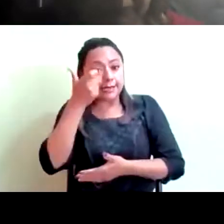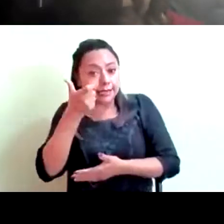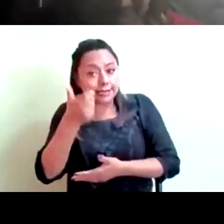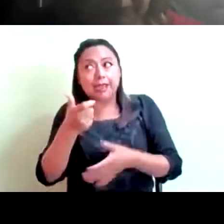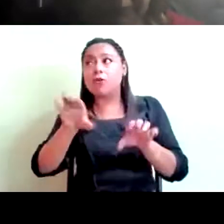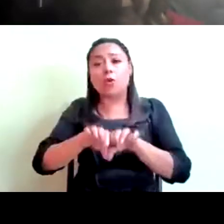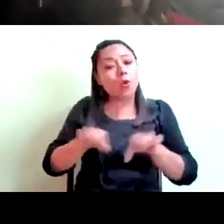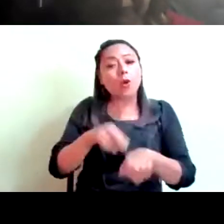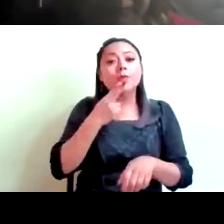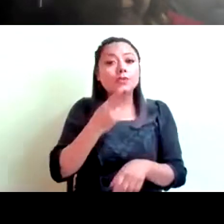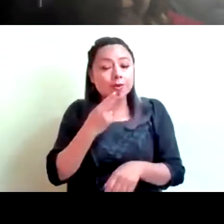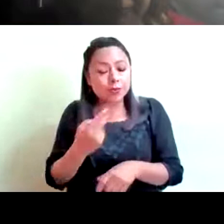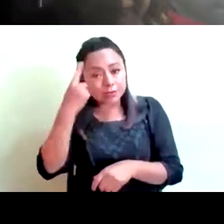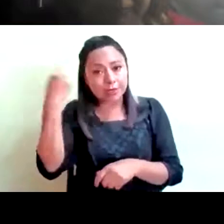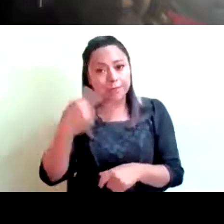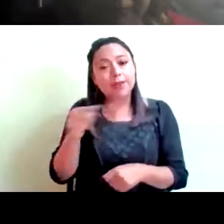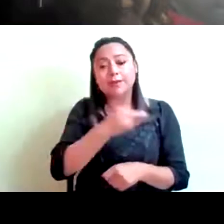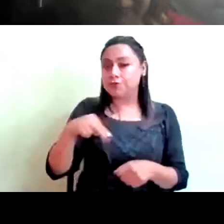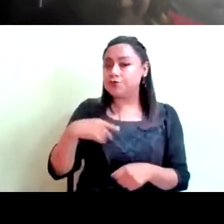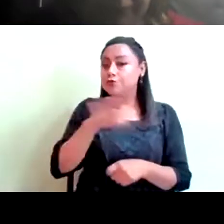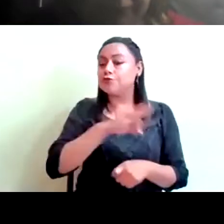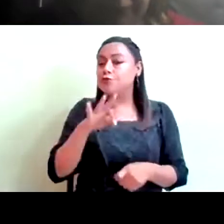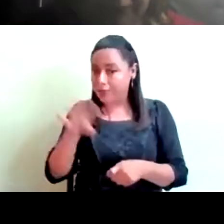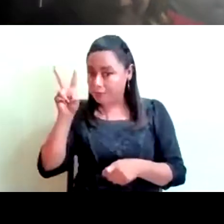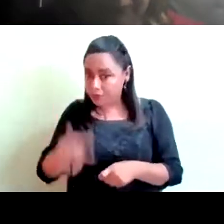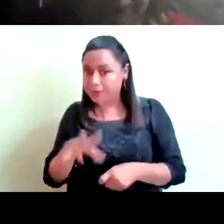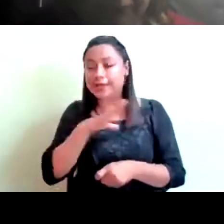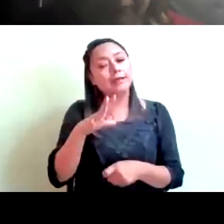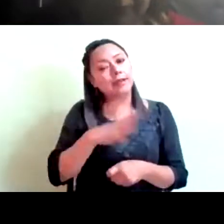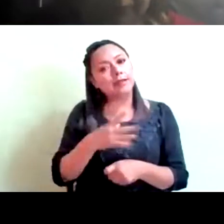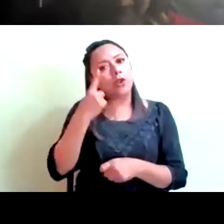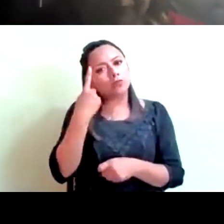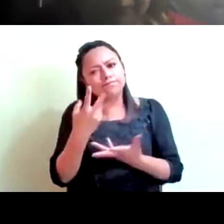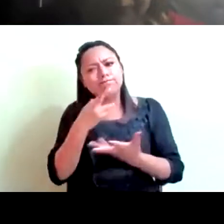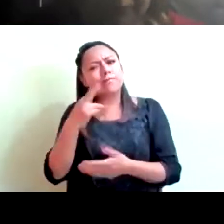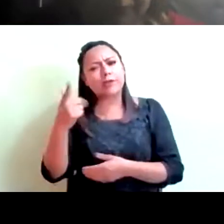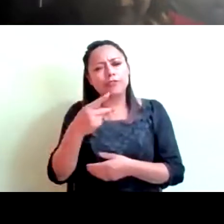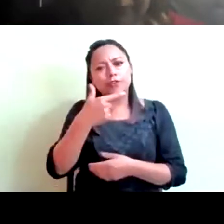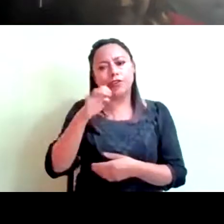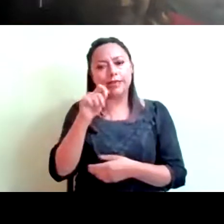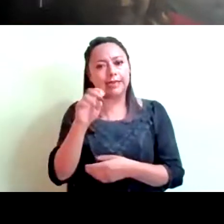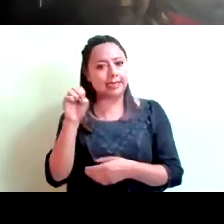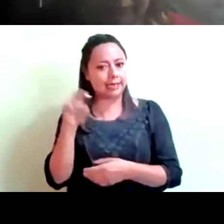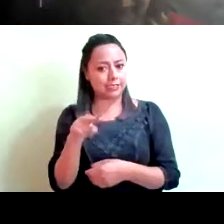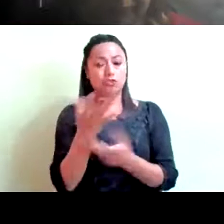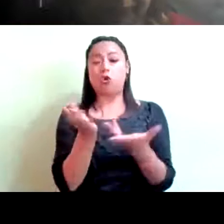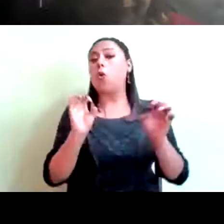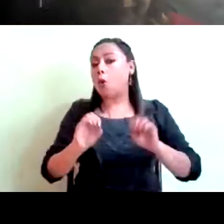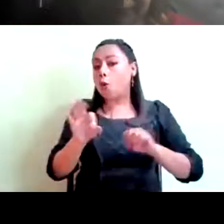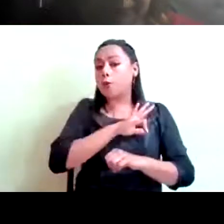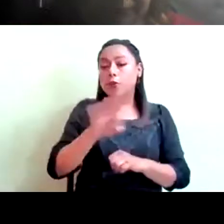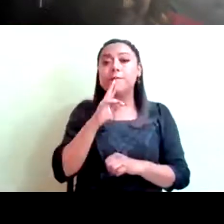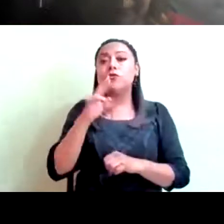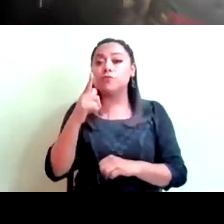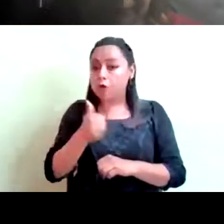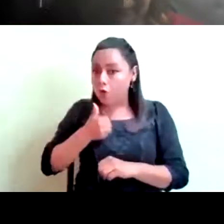a dirigir para que nosotros podamos tener una mejor gestión y nosotros podamos aprovechar